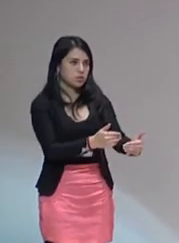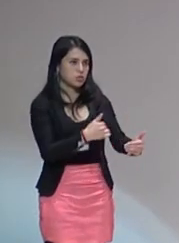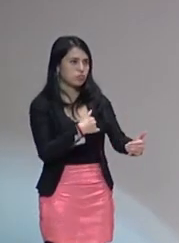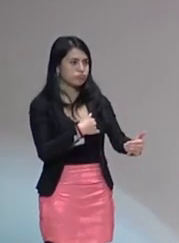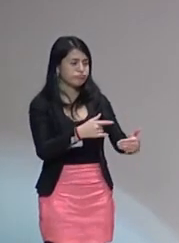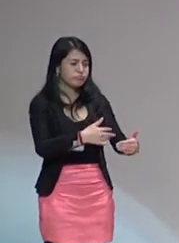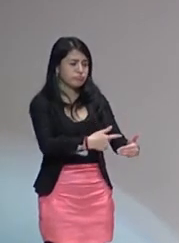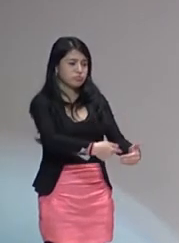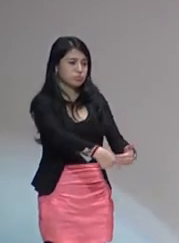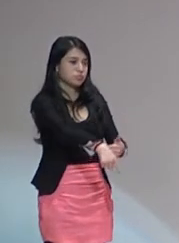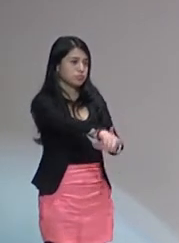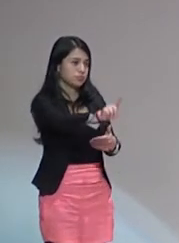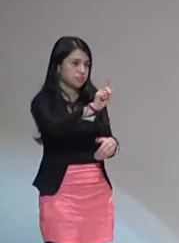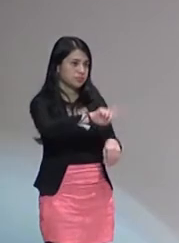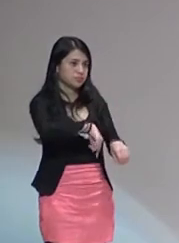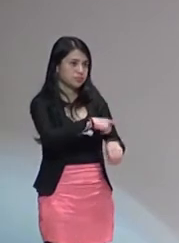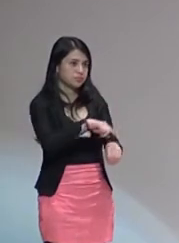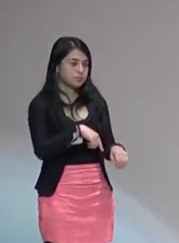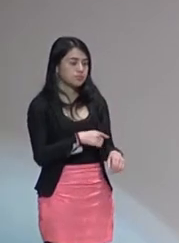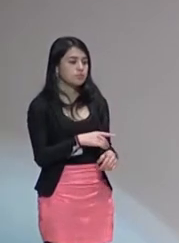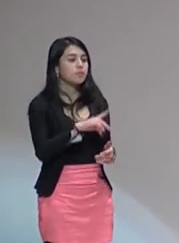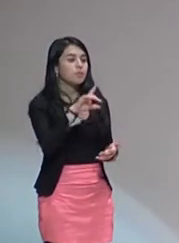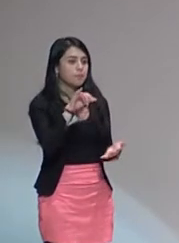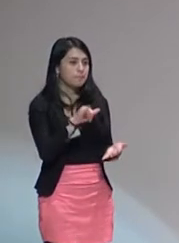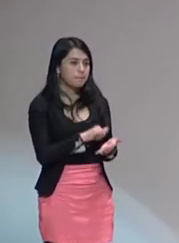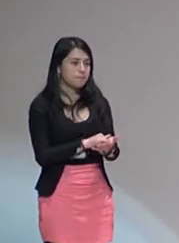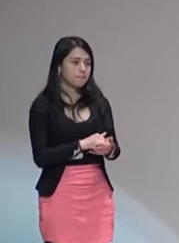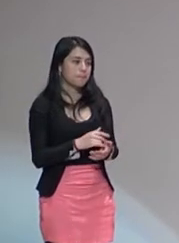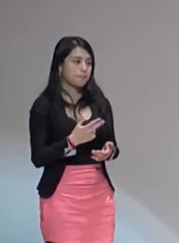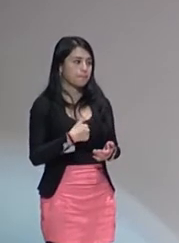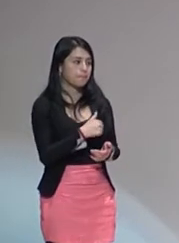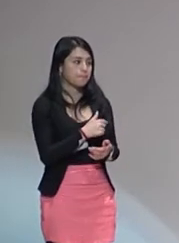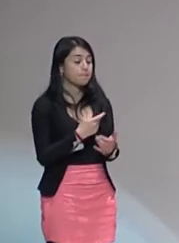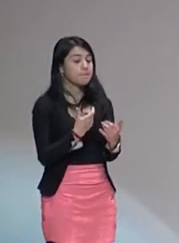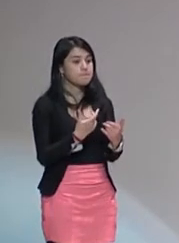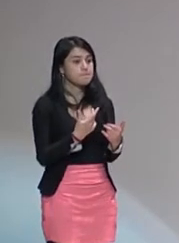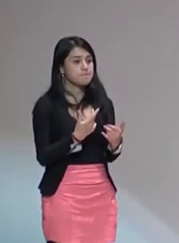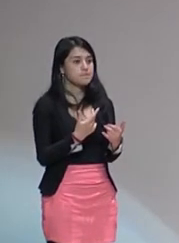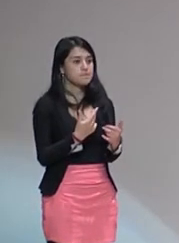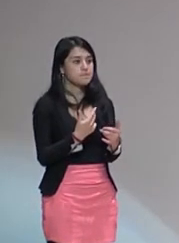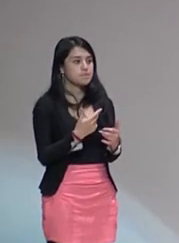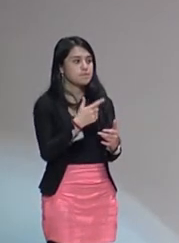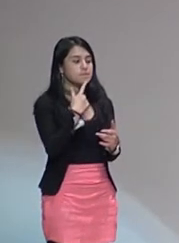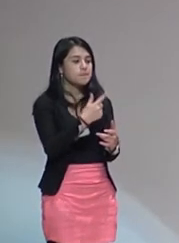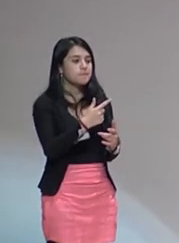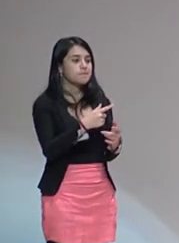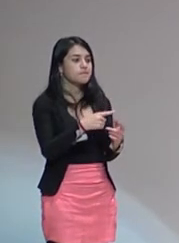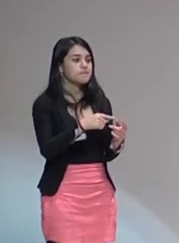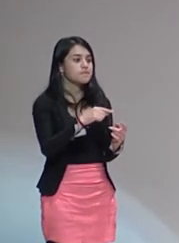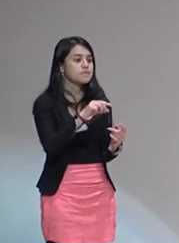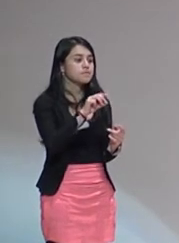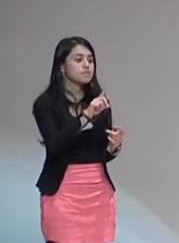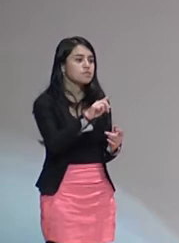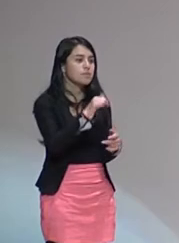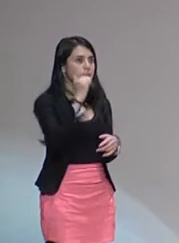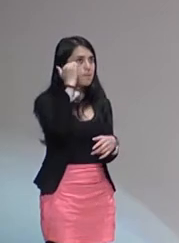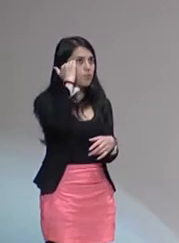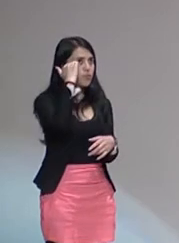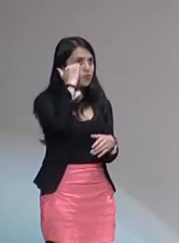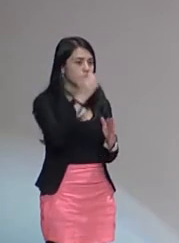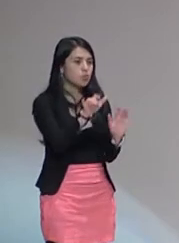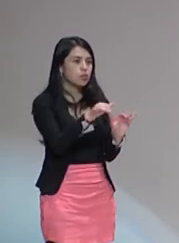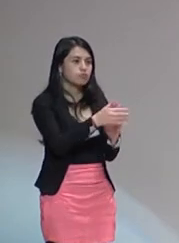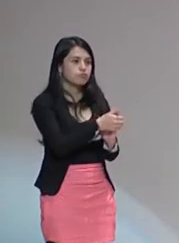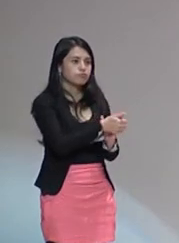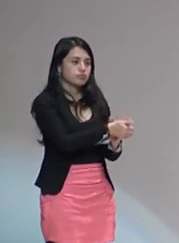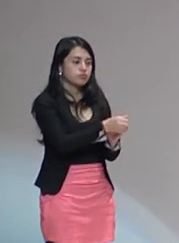largo. Y por eso nosotros lo llamamos mentoras. Entonces